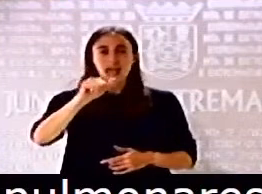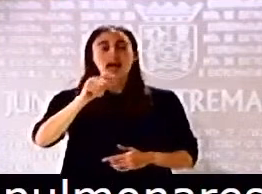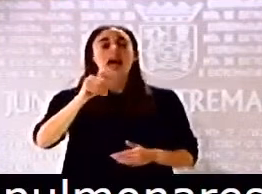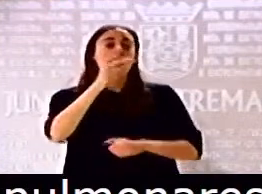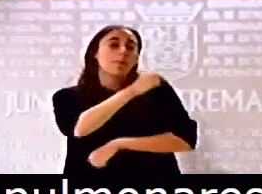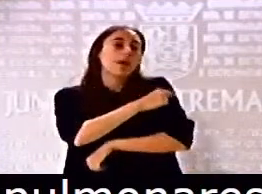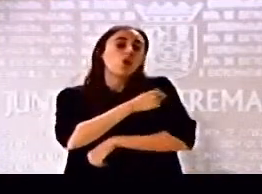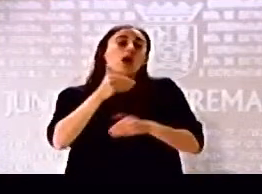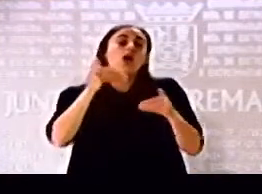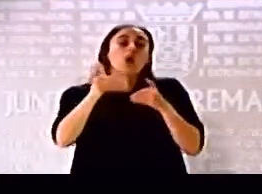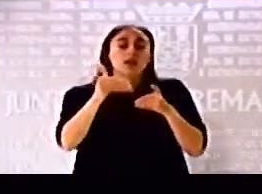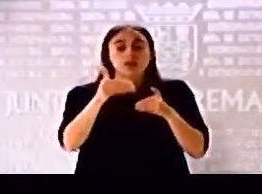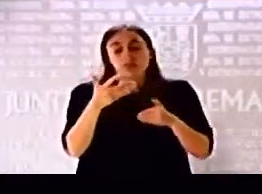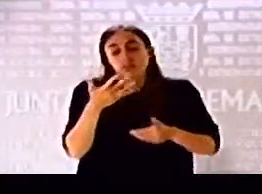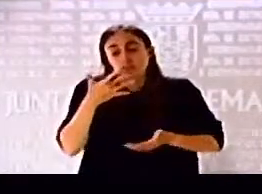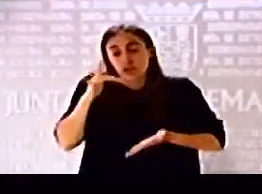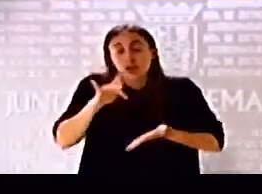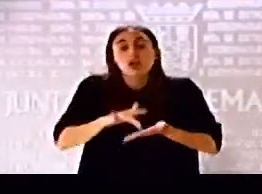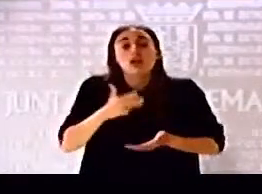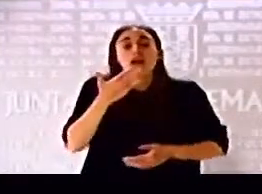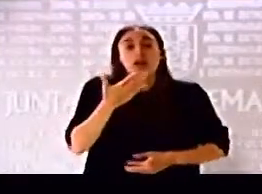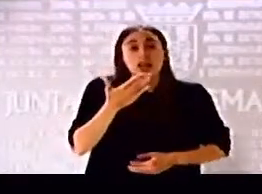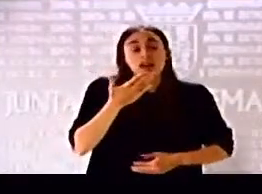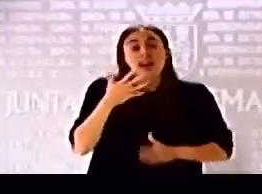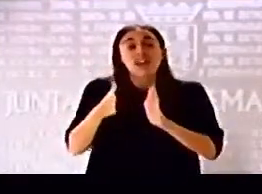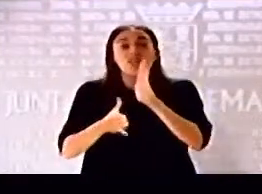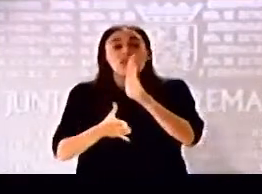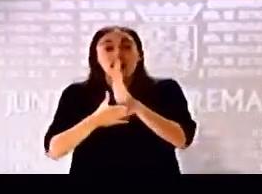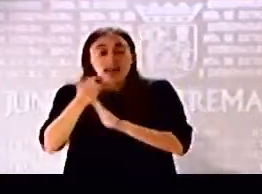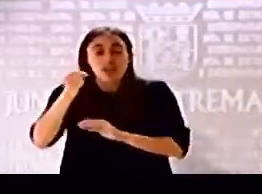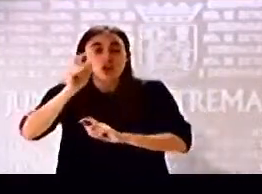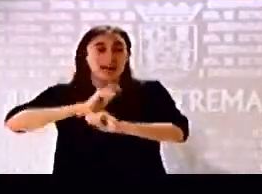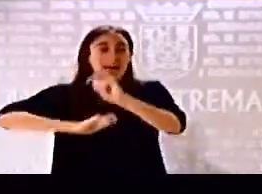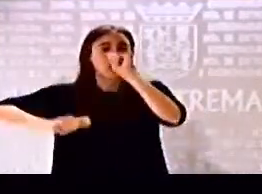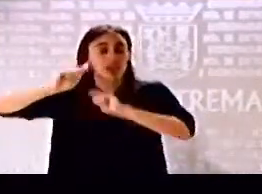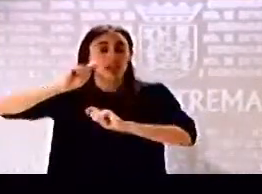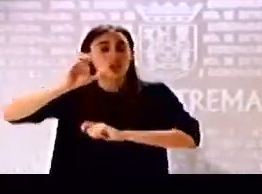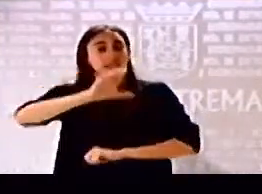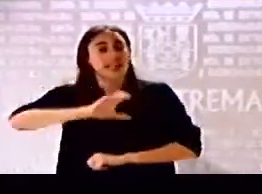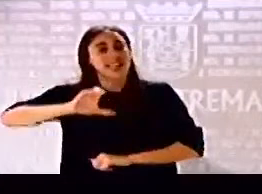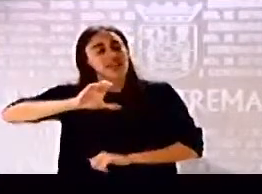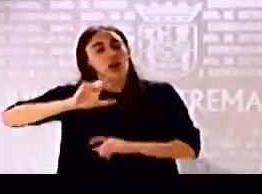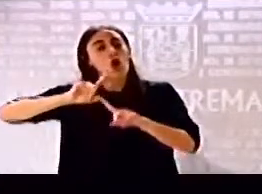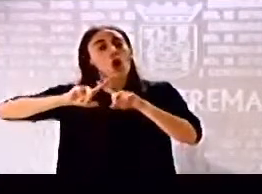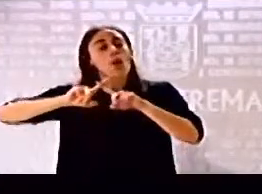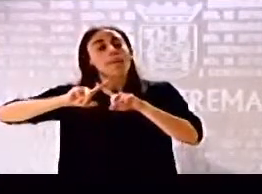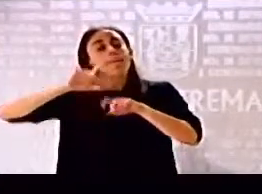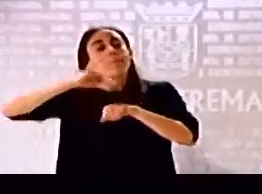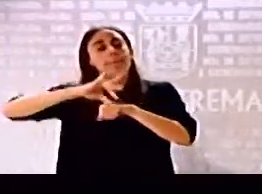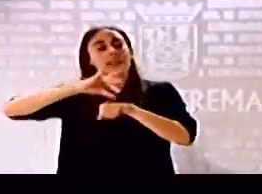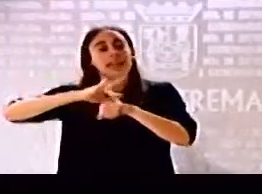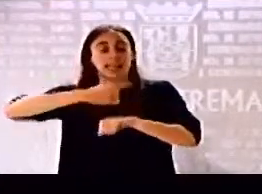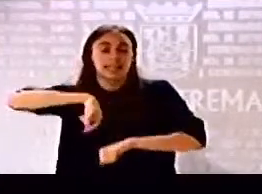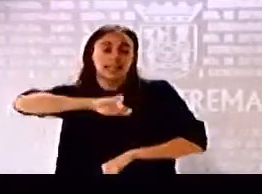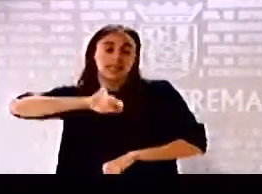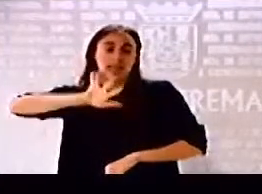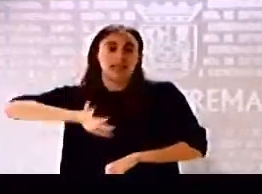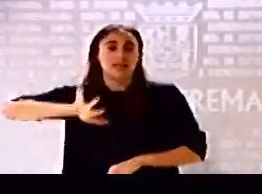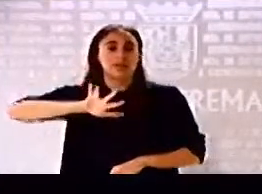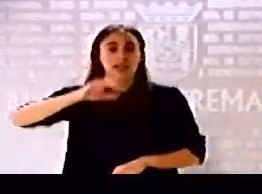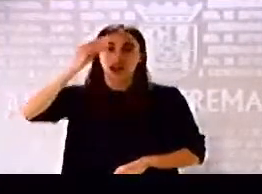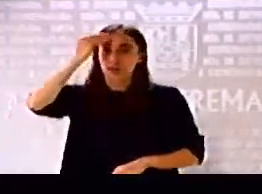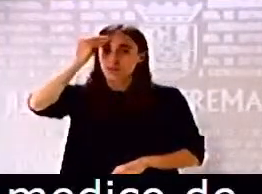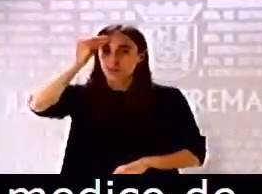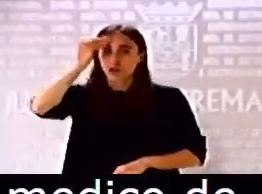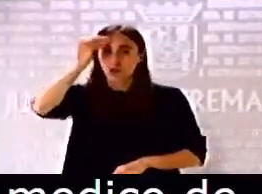La Federación de Asociaciones Científico-Médicas de España y la ponencia de vacunas no ha considerado